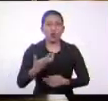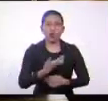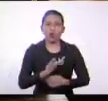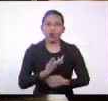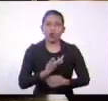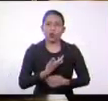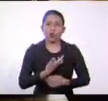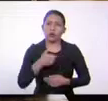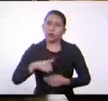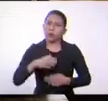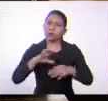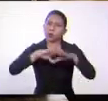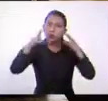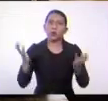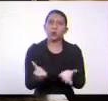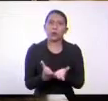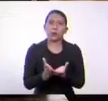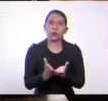nuestro mundo.